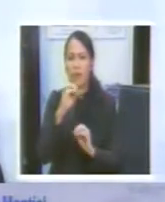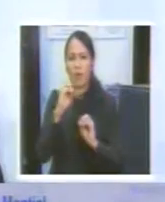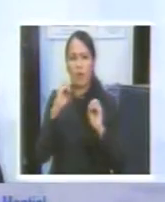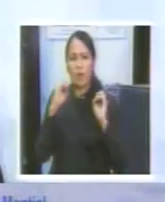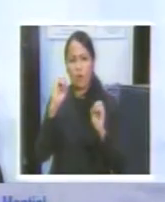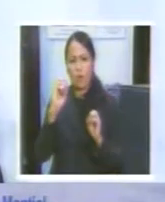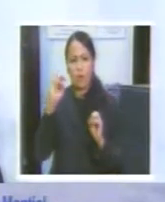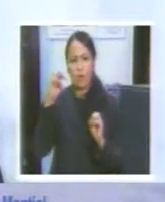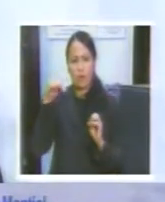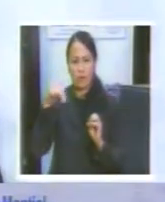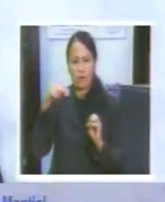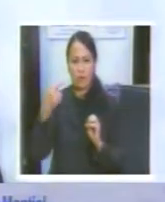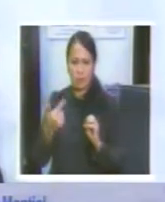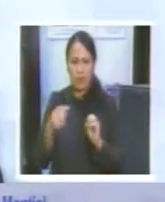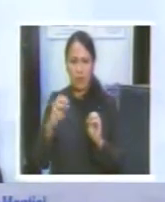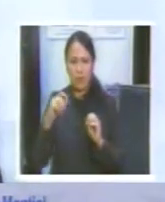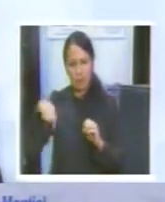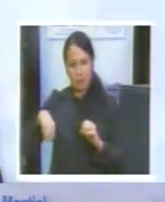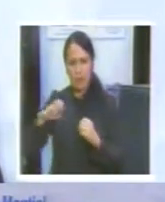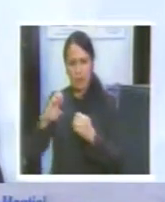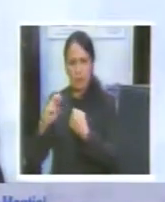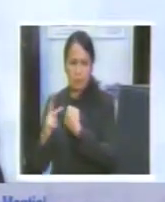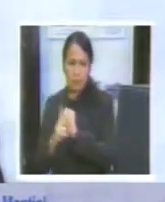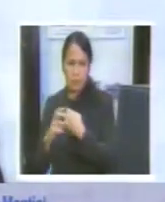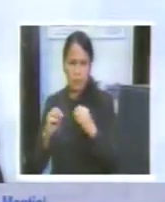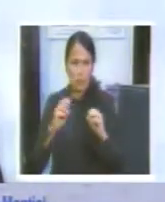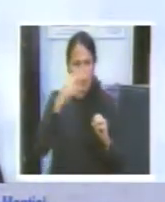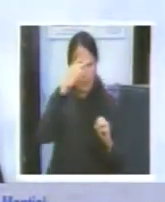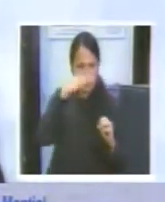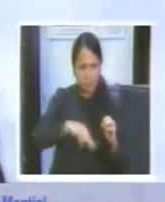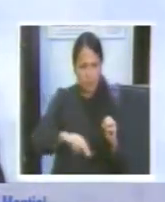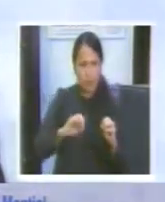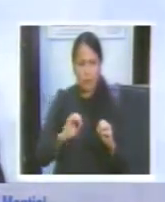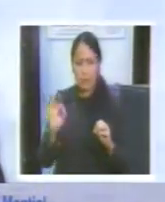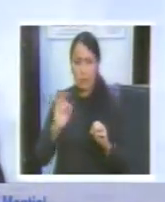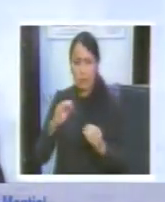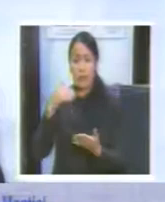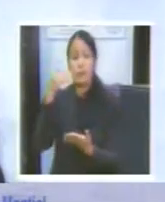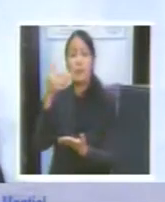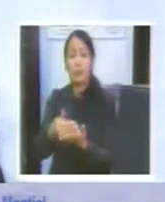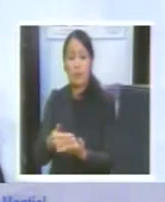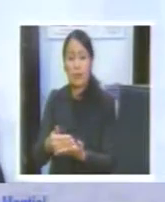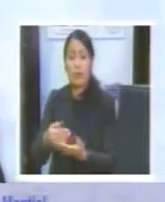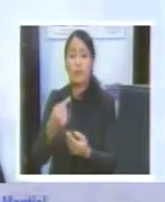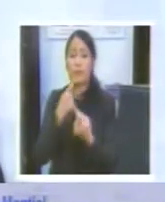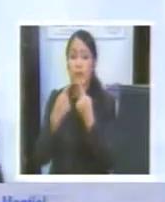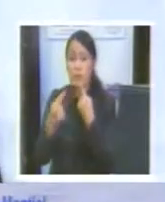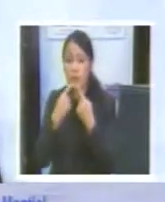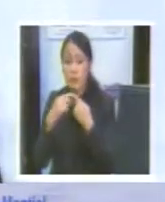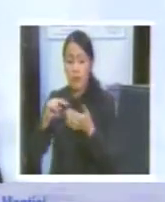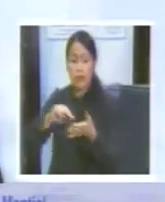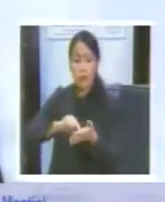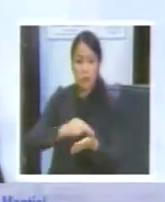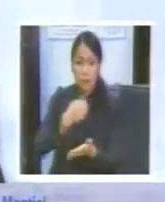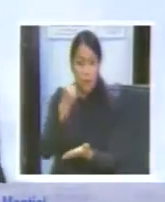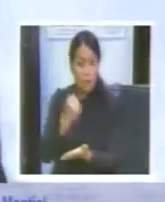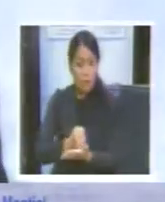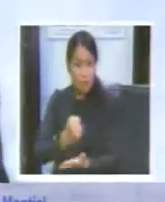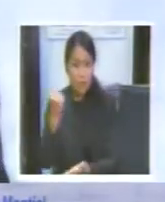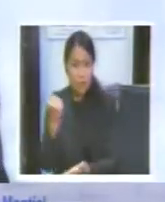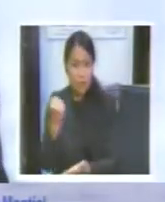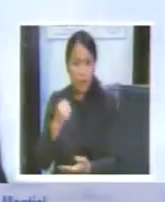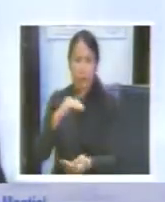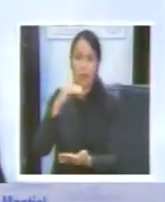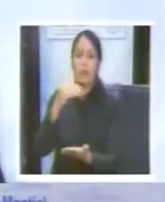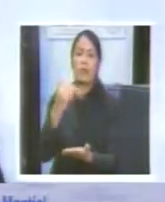tanto mexicanas como europeas, que intentaron impedir la rápida negociación, firma y ratificación